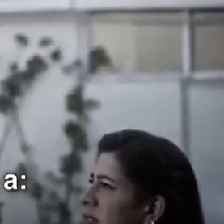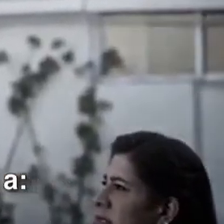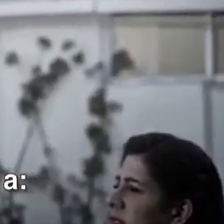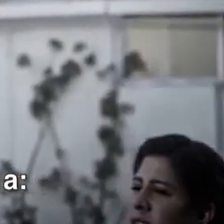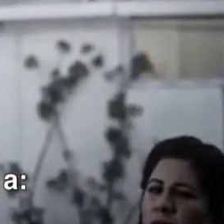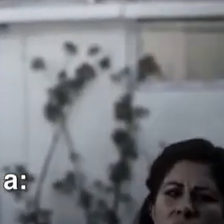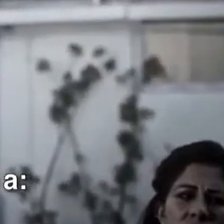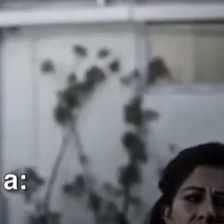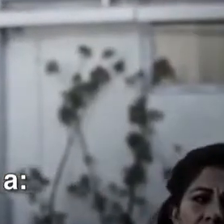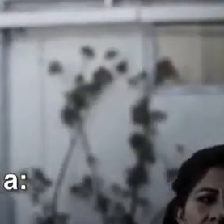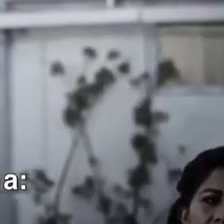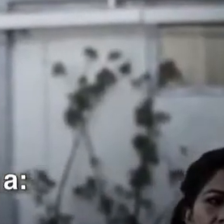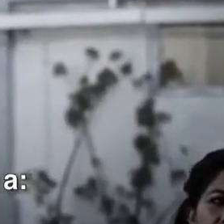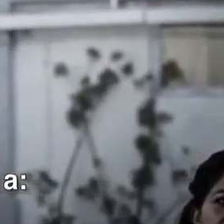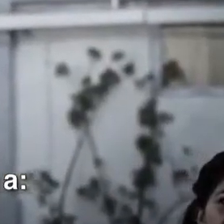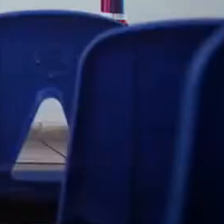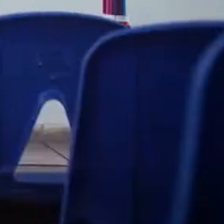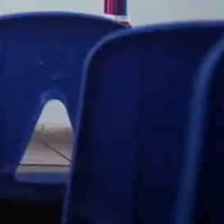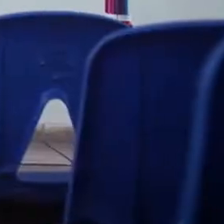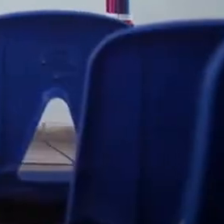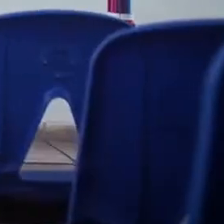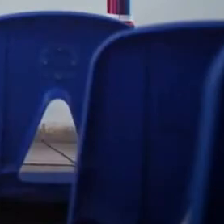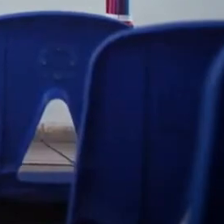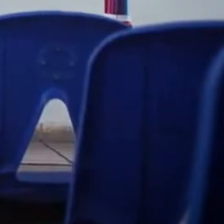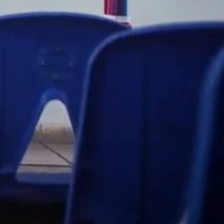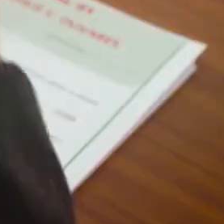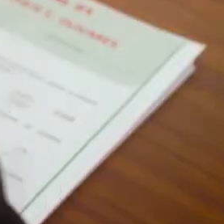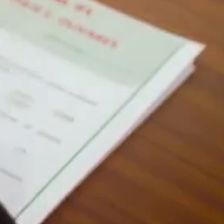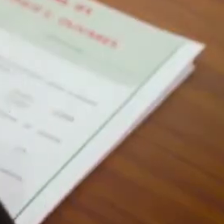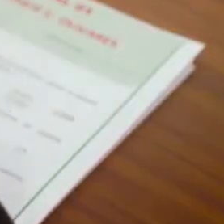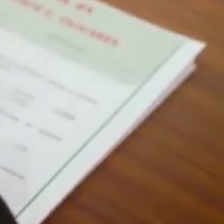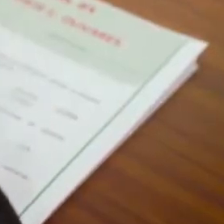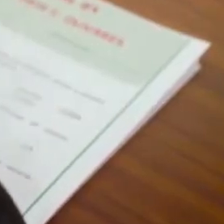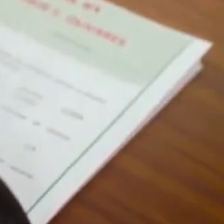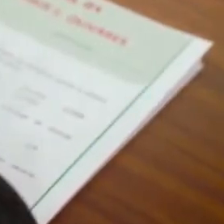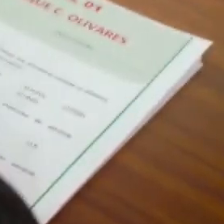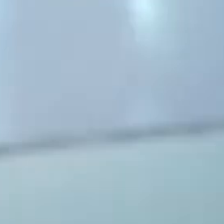tienes dudas o necesitas apoyo, llama a la línea de la vida,